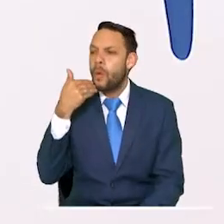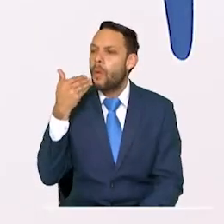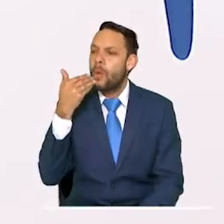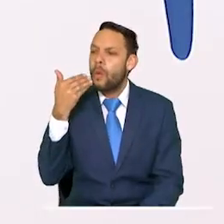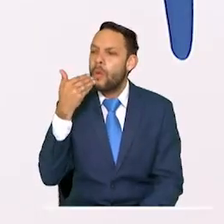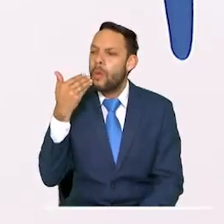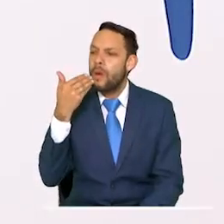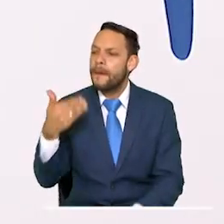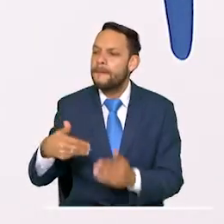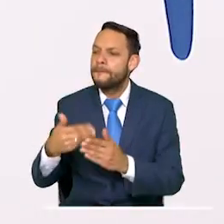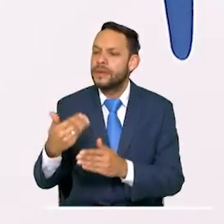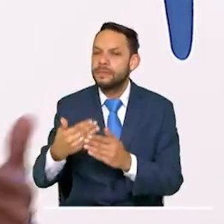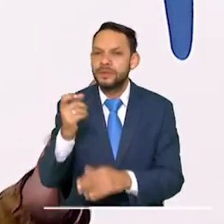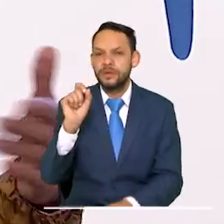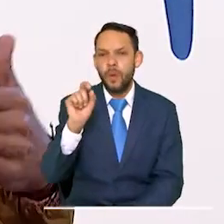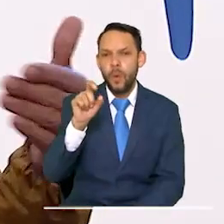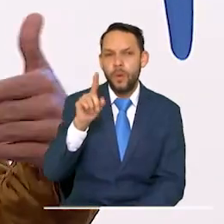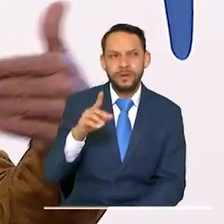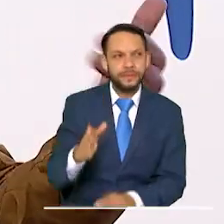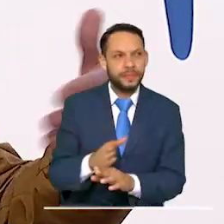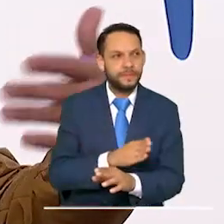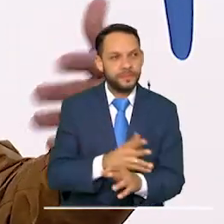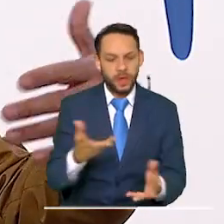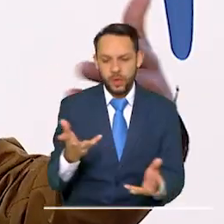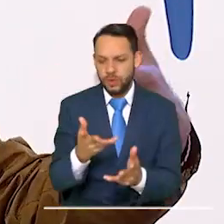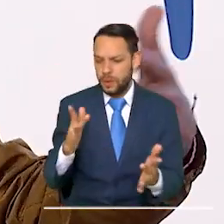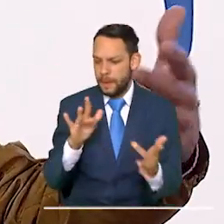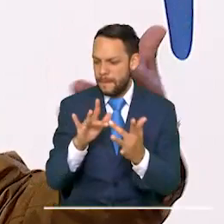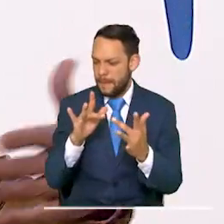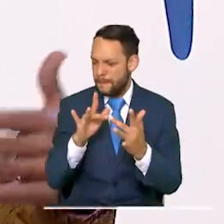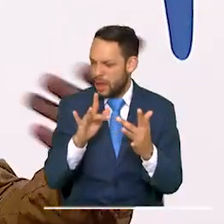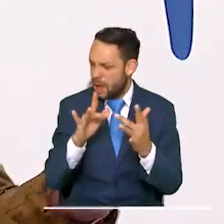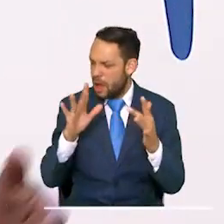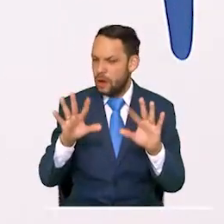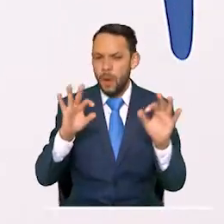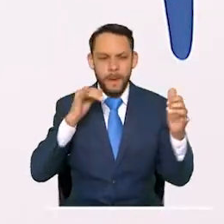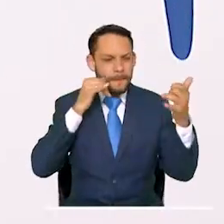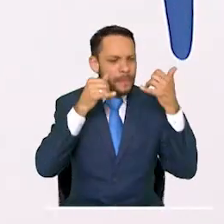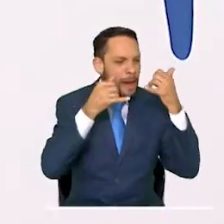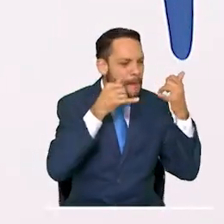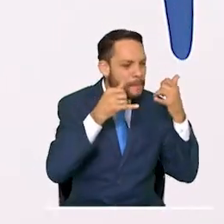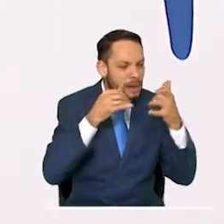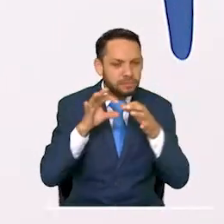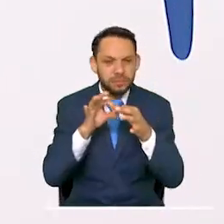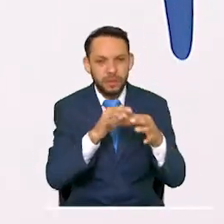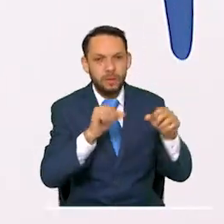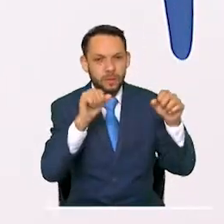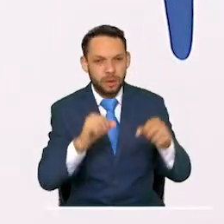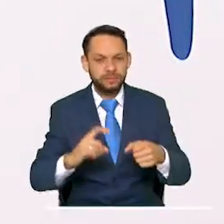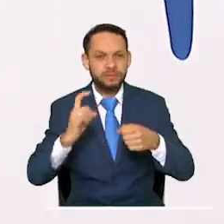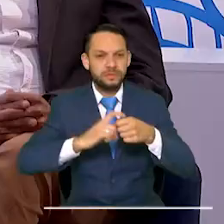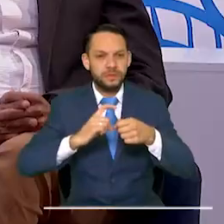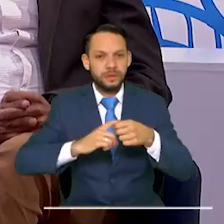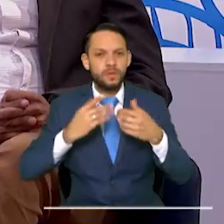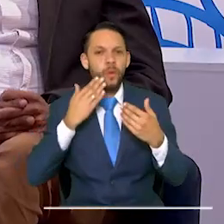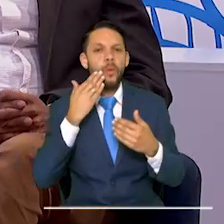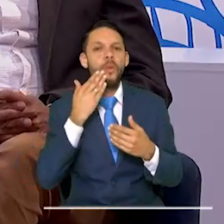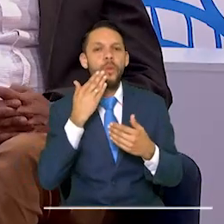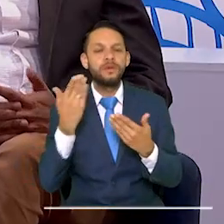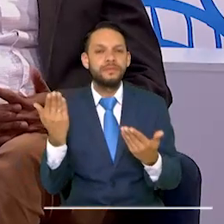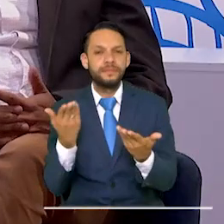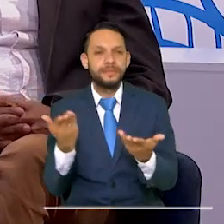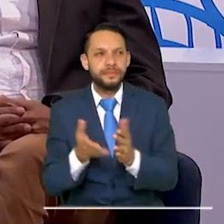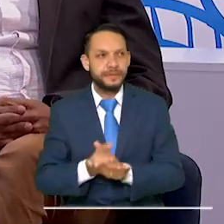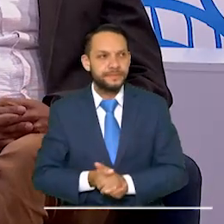el diplomado? ¿Es el 11? ¿En dónde pueden tener información para que todas las personas puedan comunicarse con ustedes? Sí,